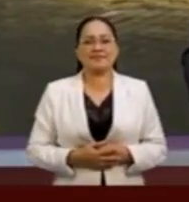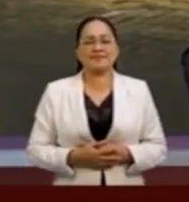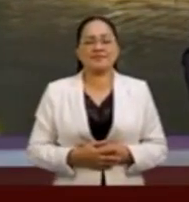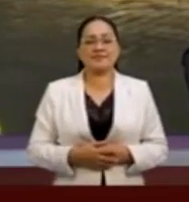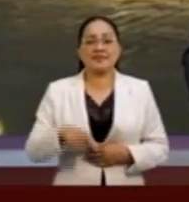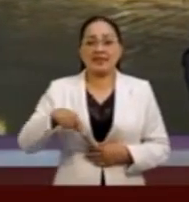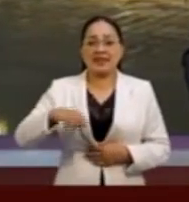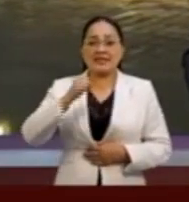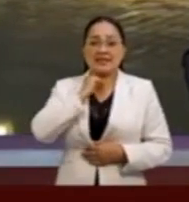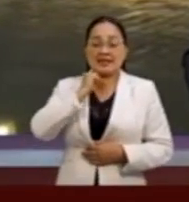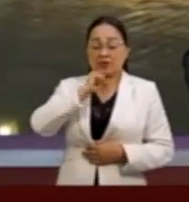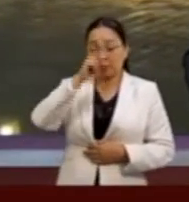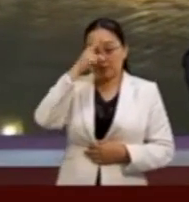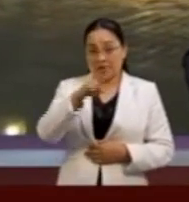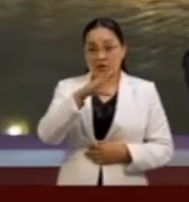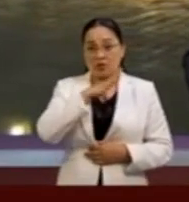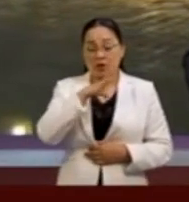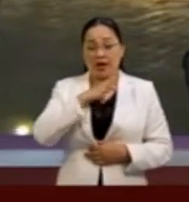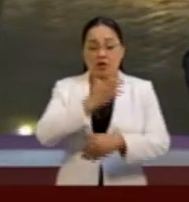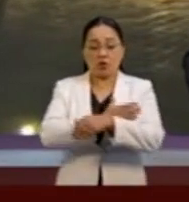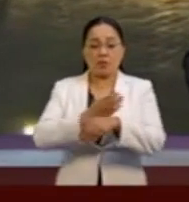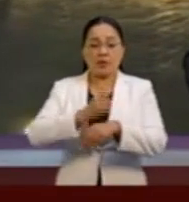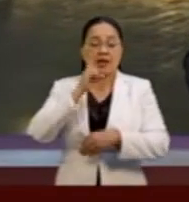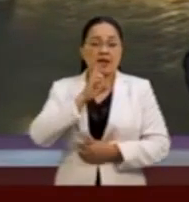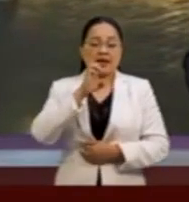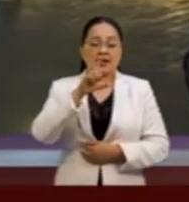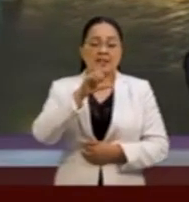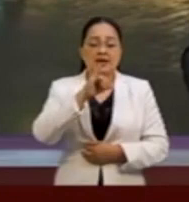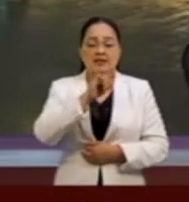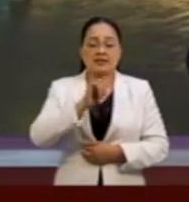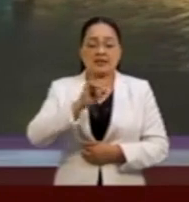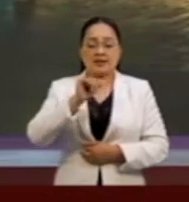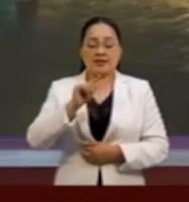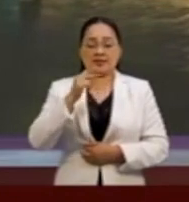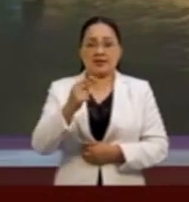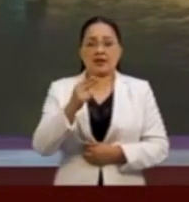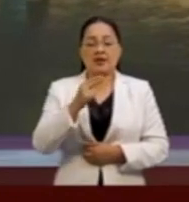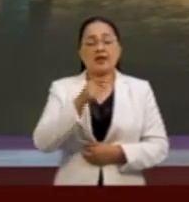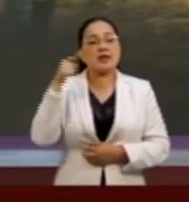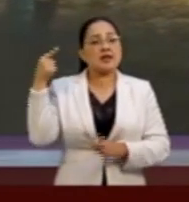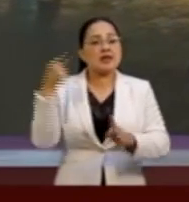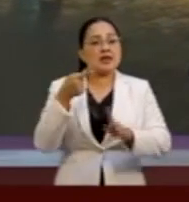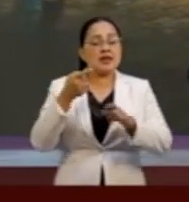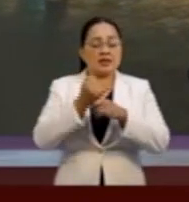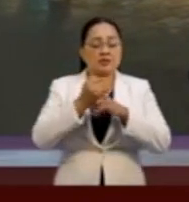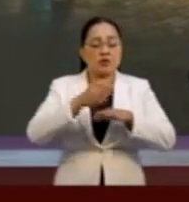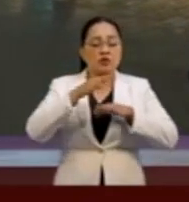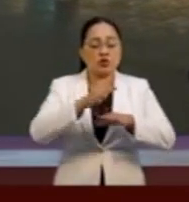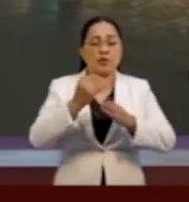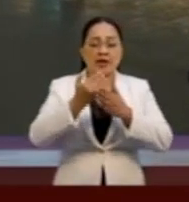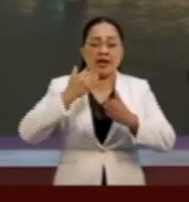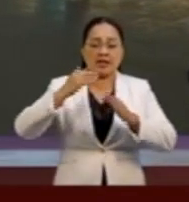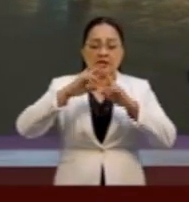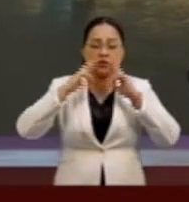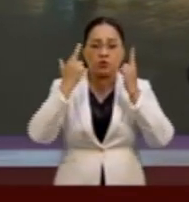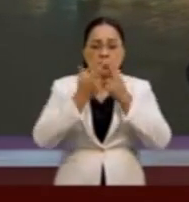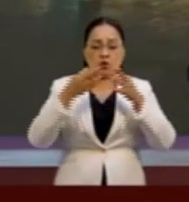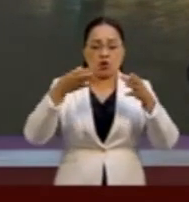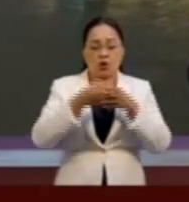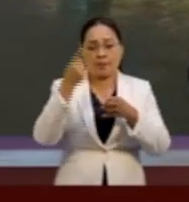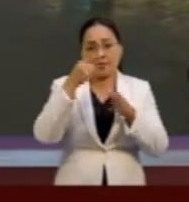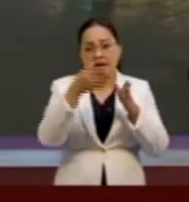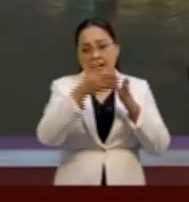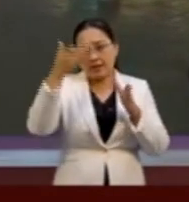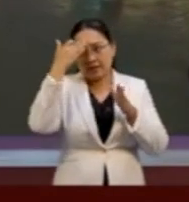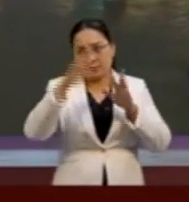Aquí en el Senado de la República se encuentra nuestra compañera Elizabeth Robles Tovar con todos los detalles de la junta previa para los inicios del periodo ordinario y